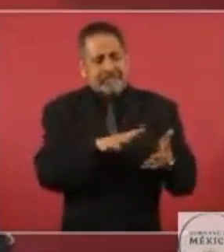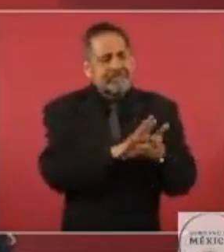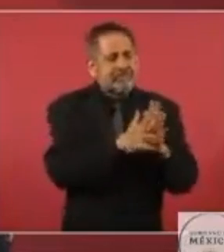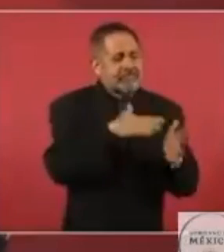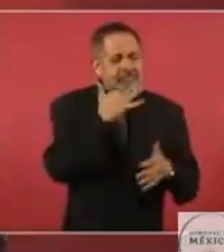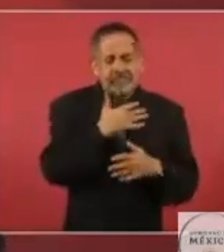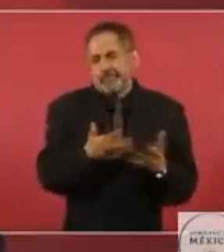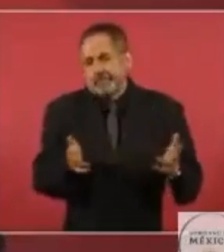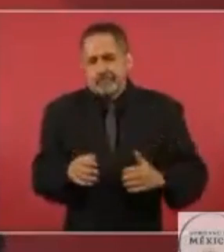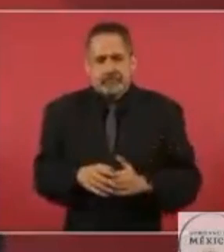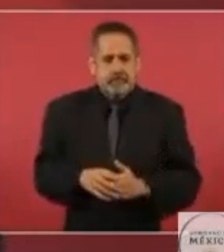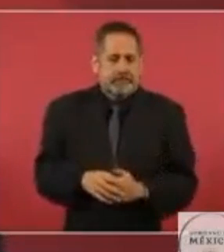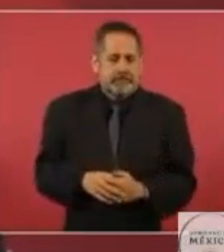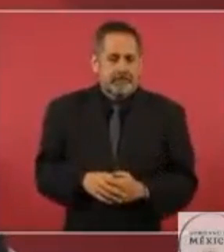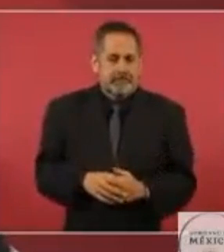no solo